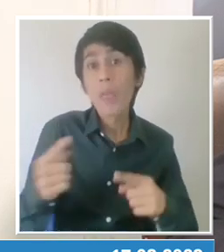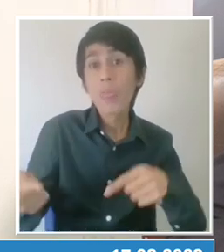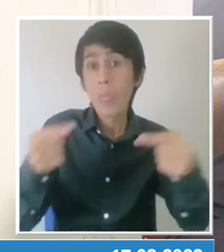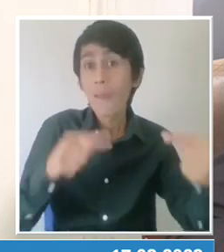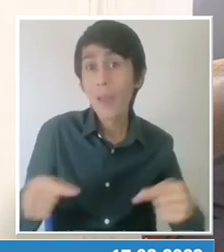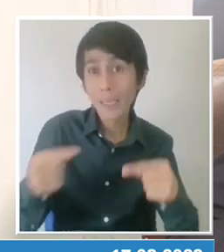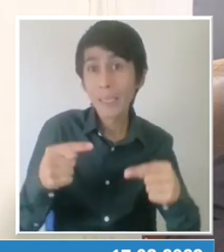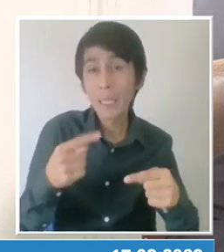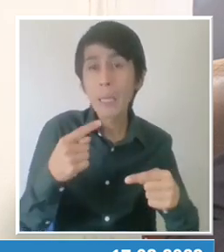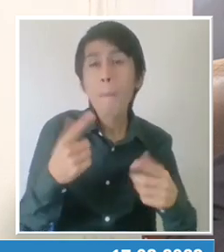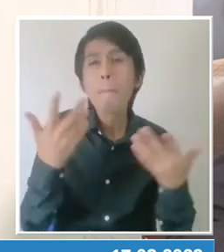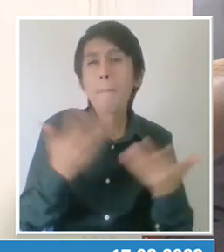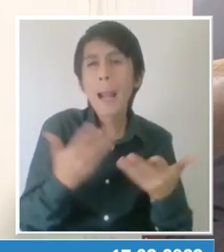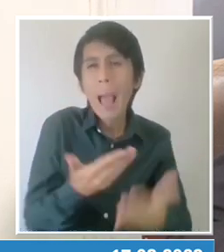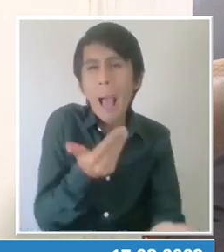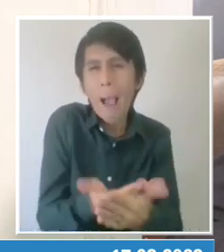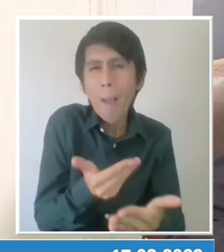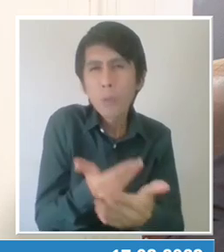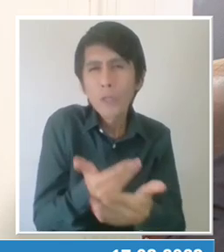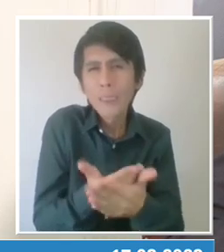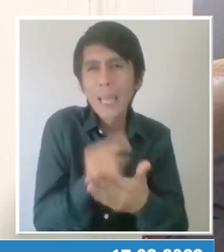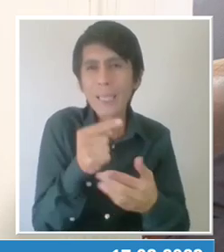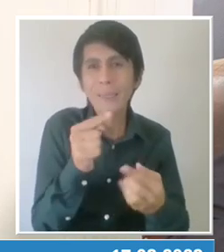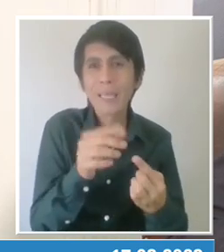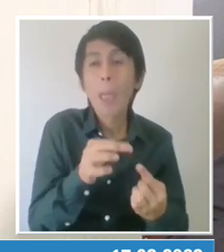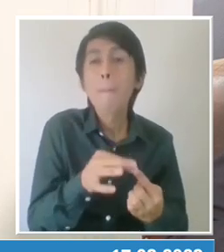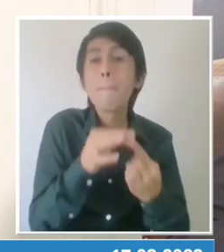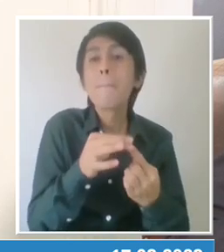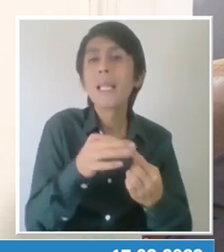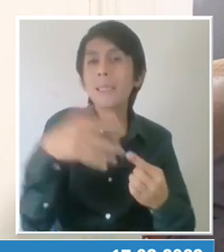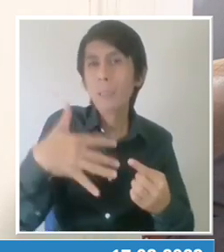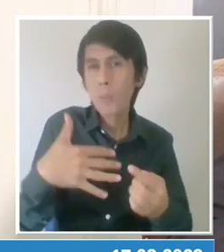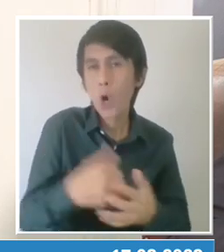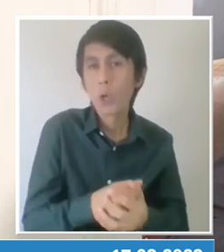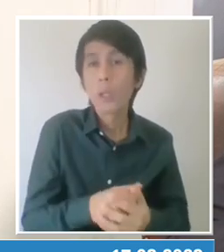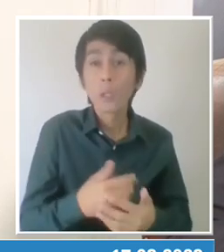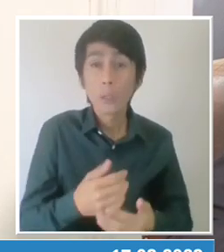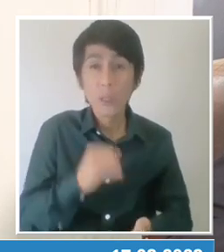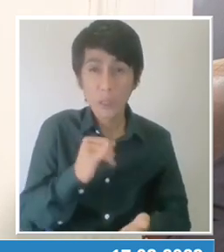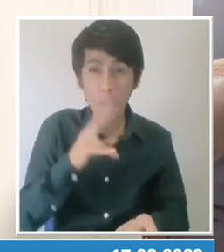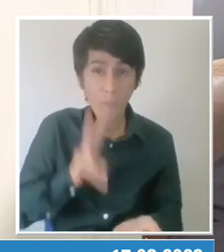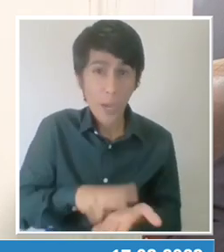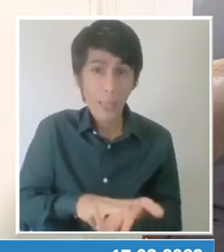al máximo el sentido que tiene, si es verdadero o no que Chile es un Estado regional,